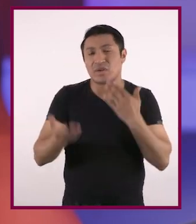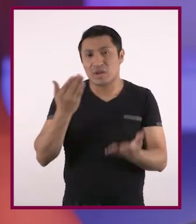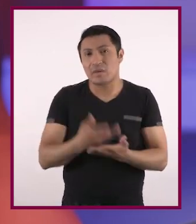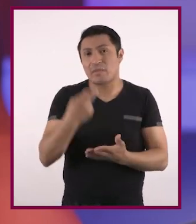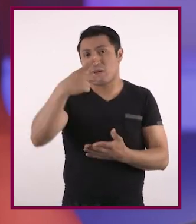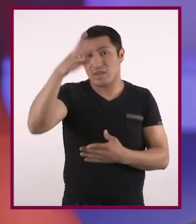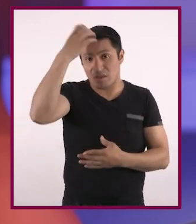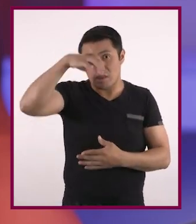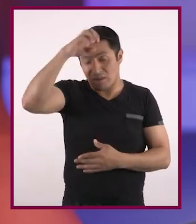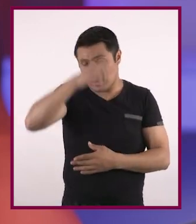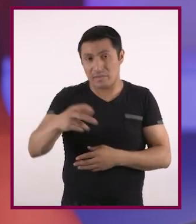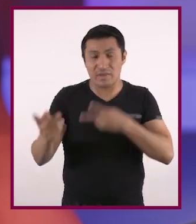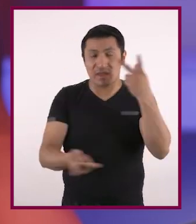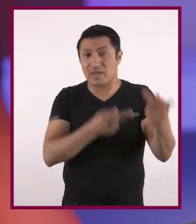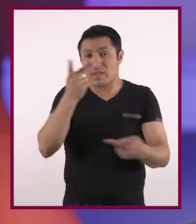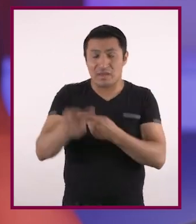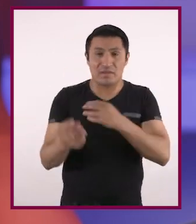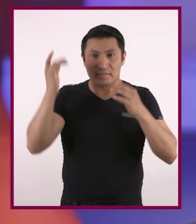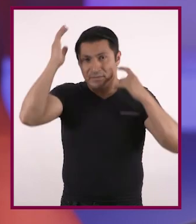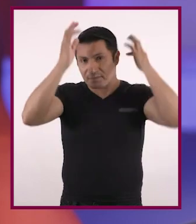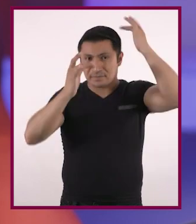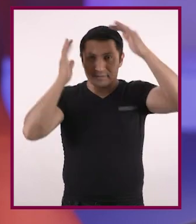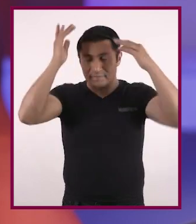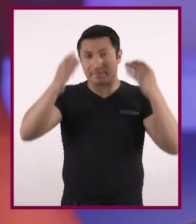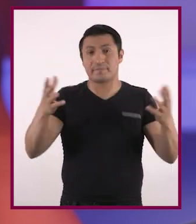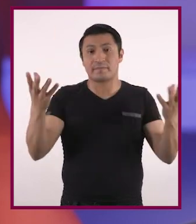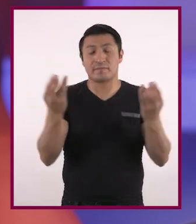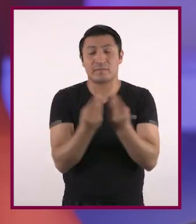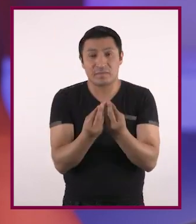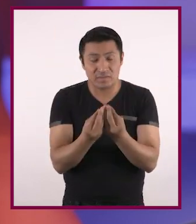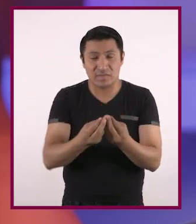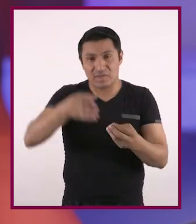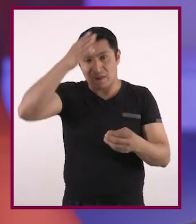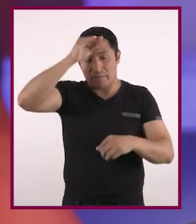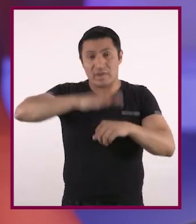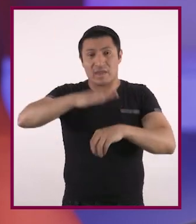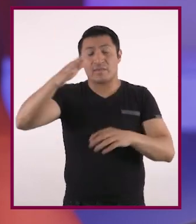nosotros tus experiencias, enviarnos preguntas y reflexiones. Haz este programa con